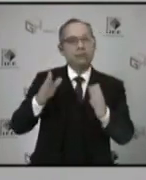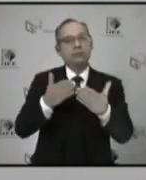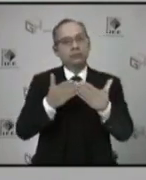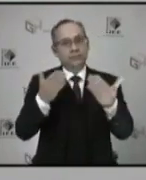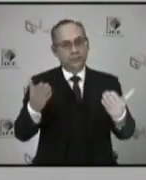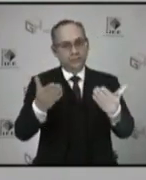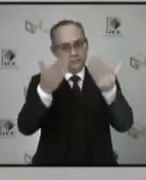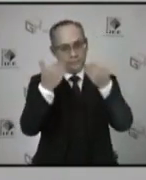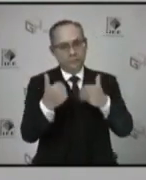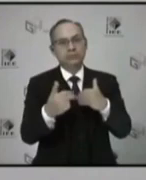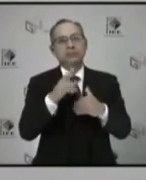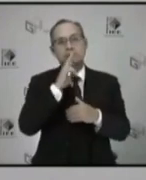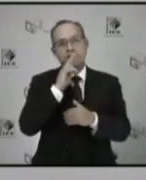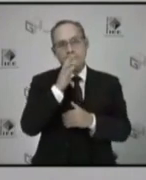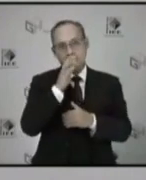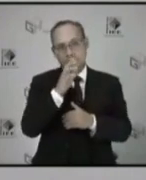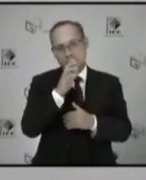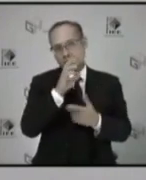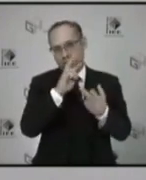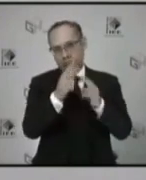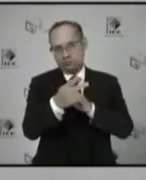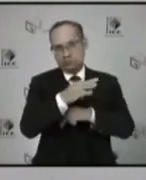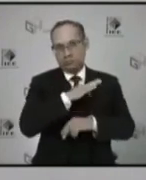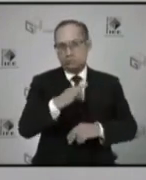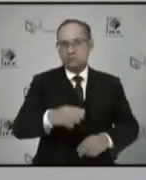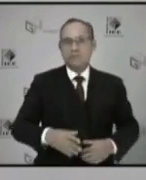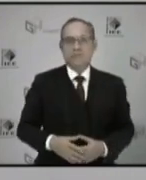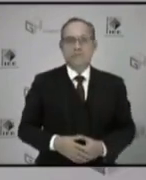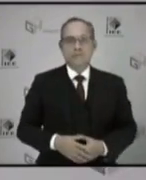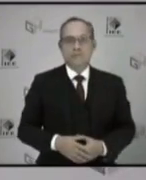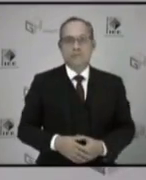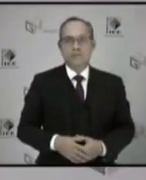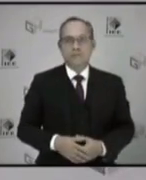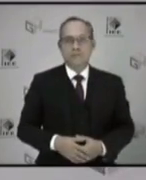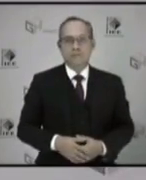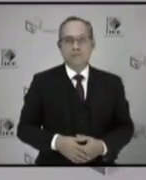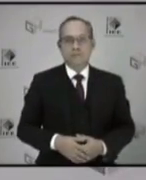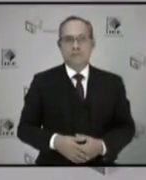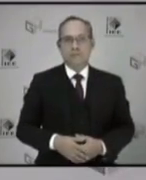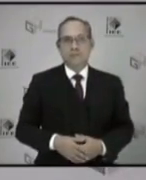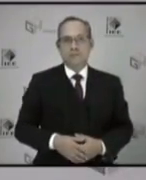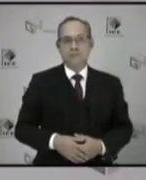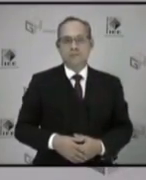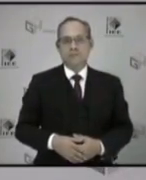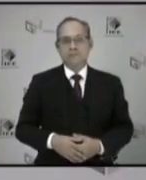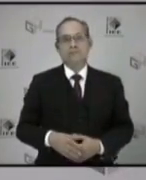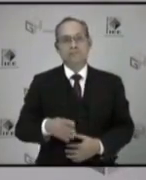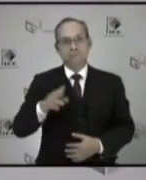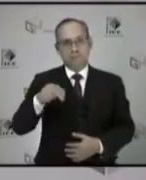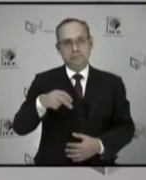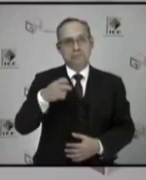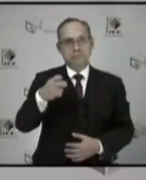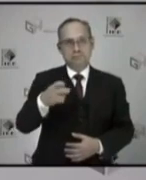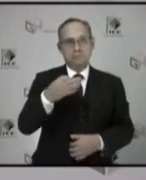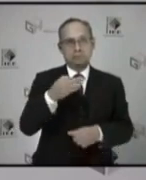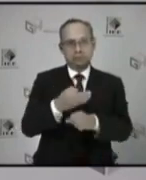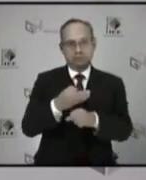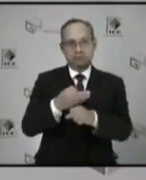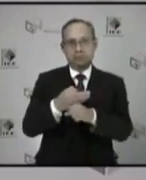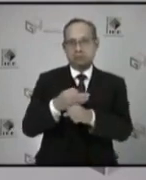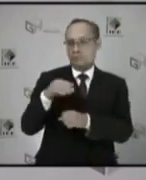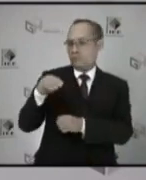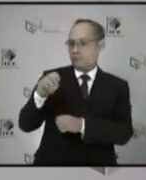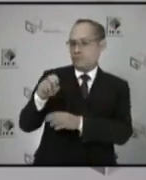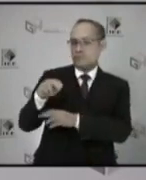contrarréplica. ¿Quién quiere tomar la palabra? Candidata. Qué bueno que hoy Menchaca me dice las cosas de frente,